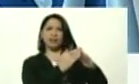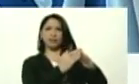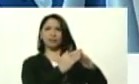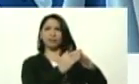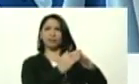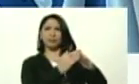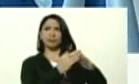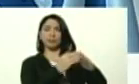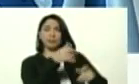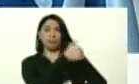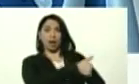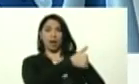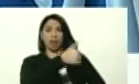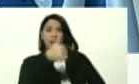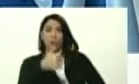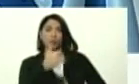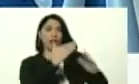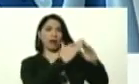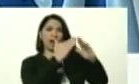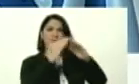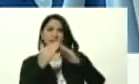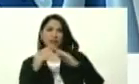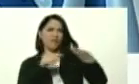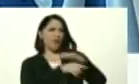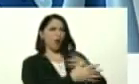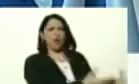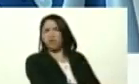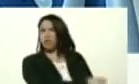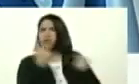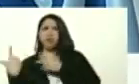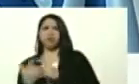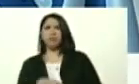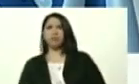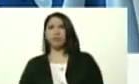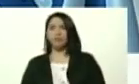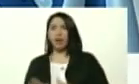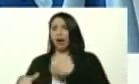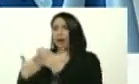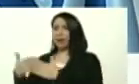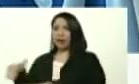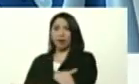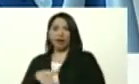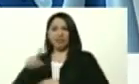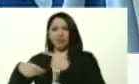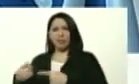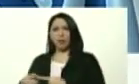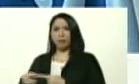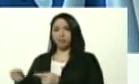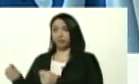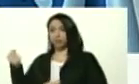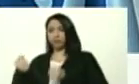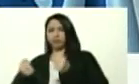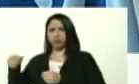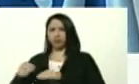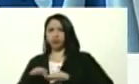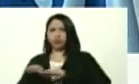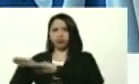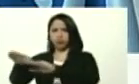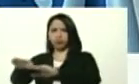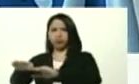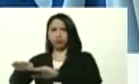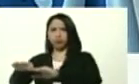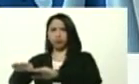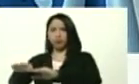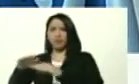en cada una de sus viviendas, los sacaron a la calle y luego los condujeron hacia un sector boscoso